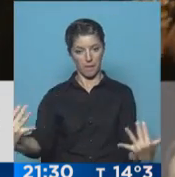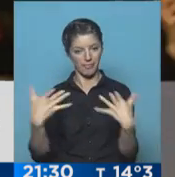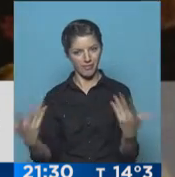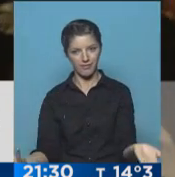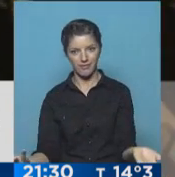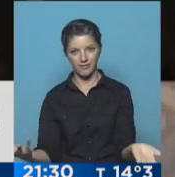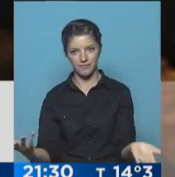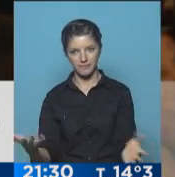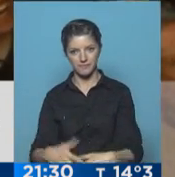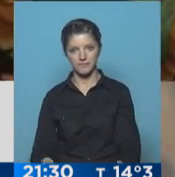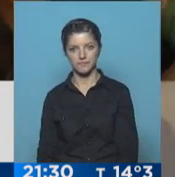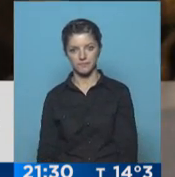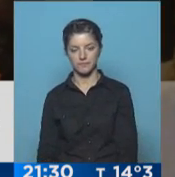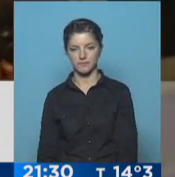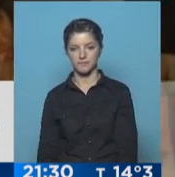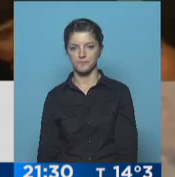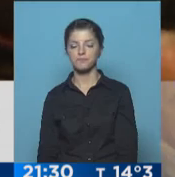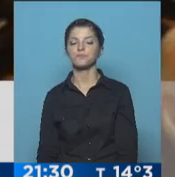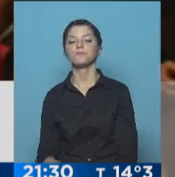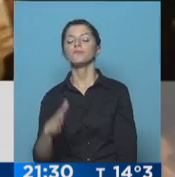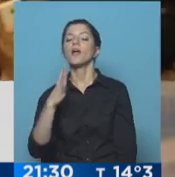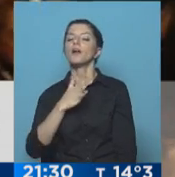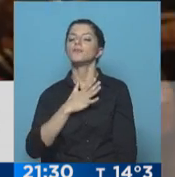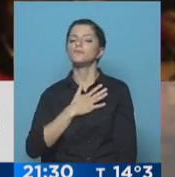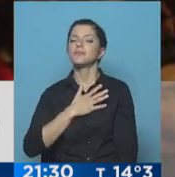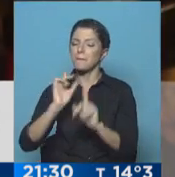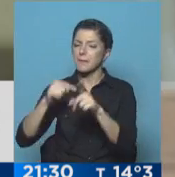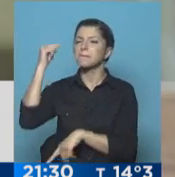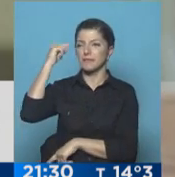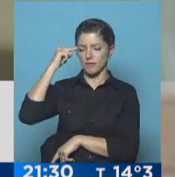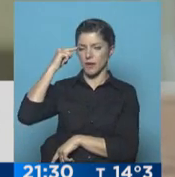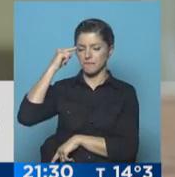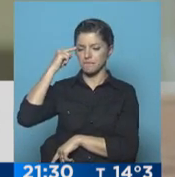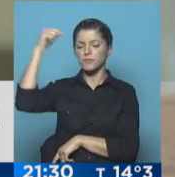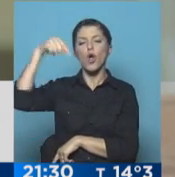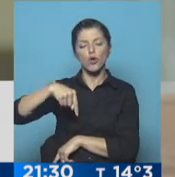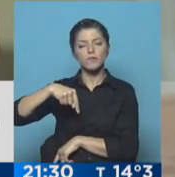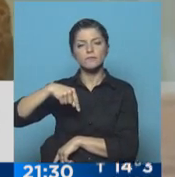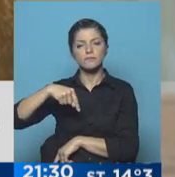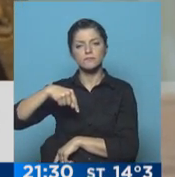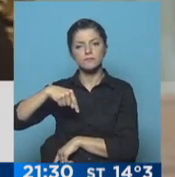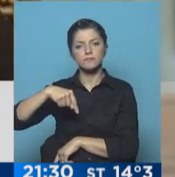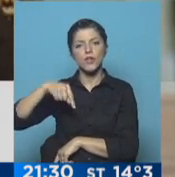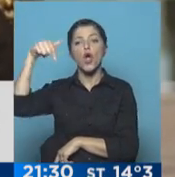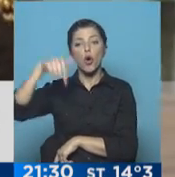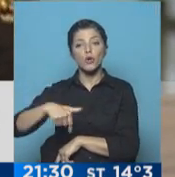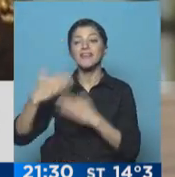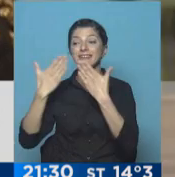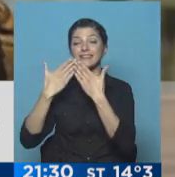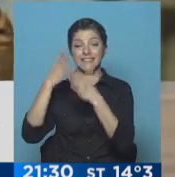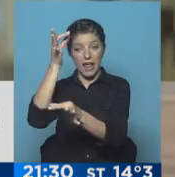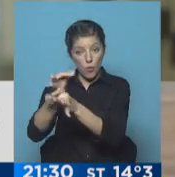no distraigan. Estaba pensando también que hoy inauguramos la tercera